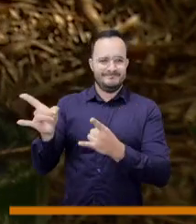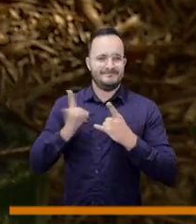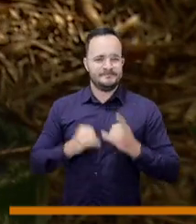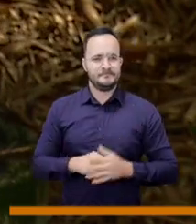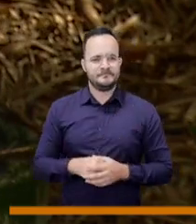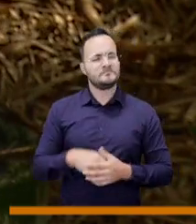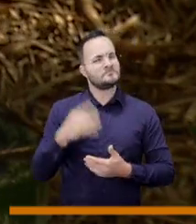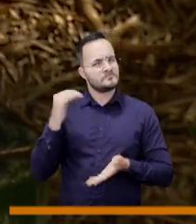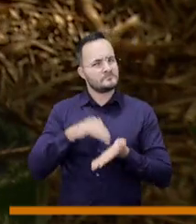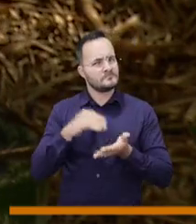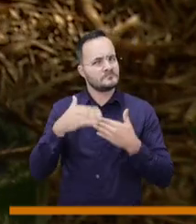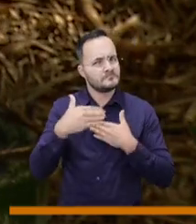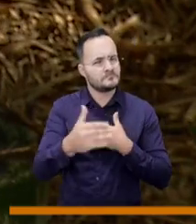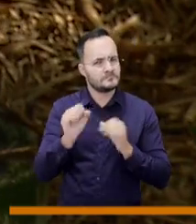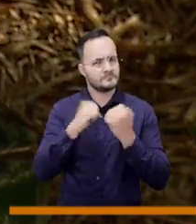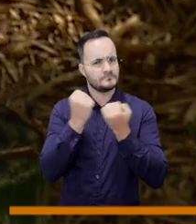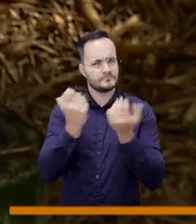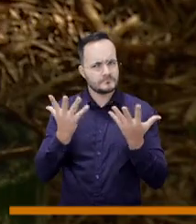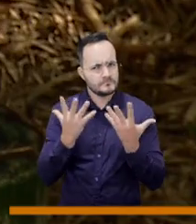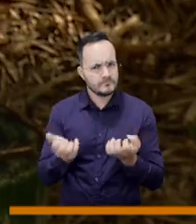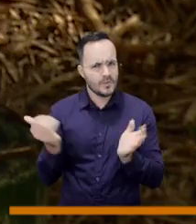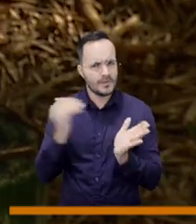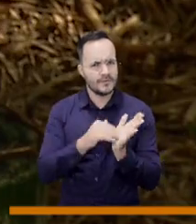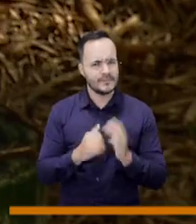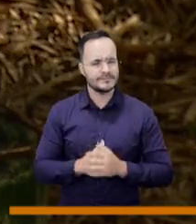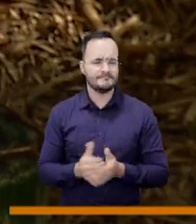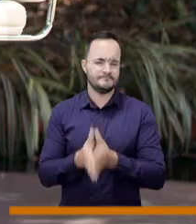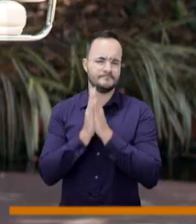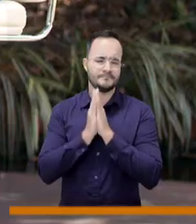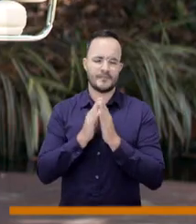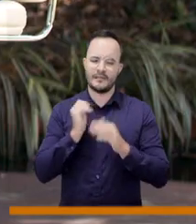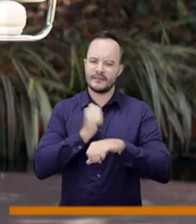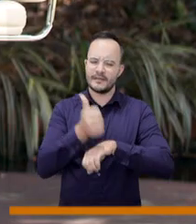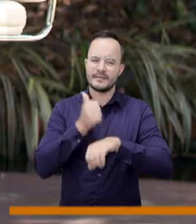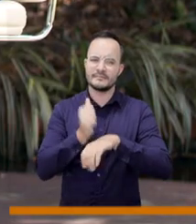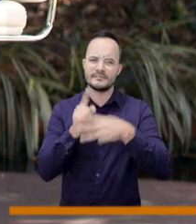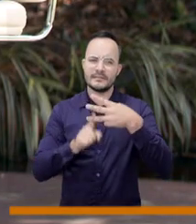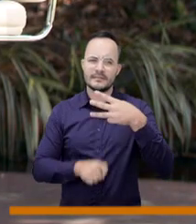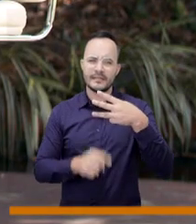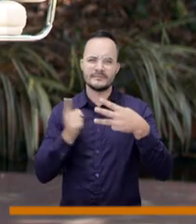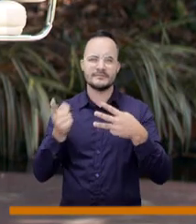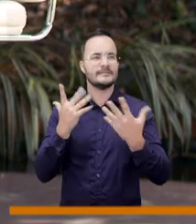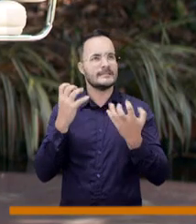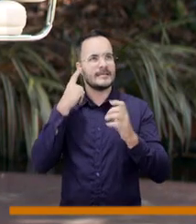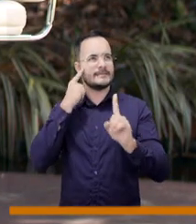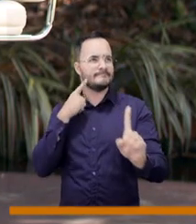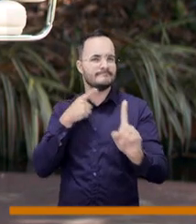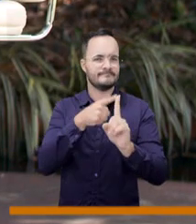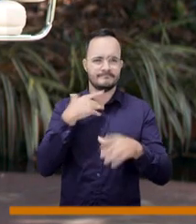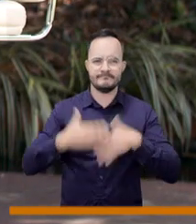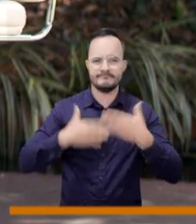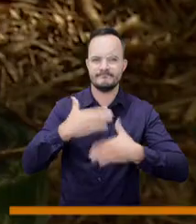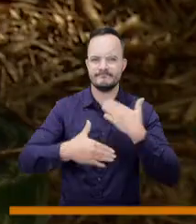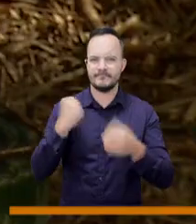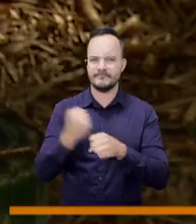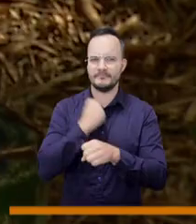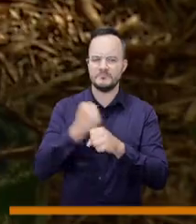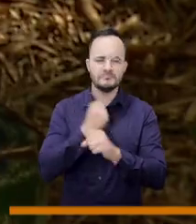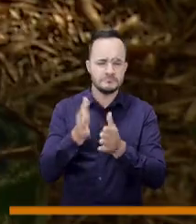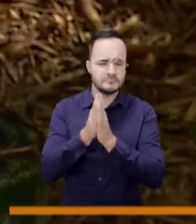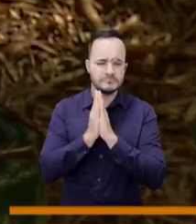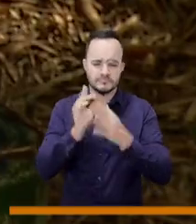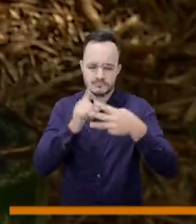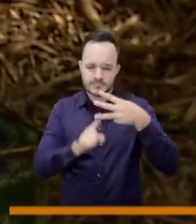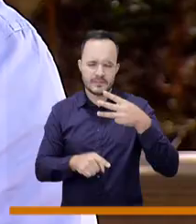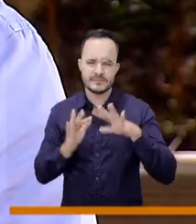concejal, usted quiere volver al Consejo. Enumérenos esas tres tareas que son las que lo motivan a regresar